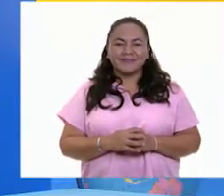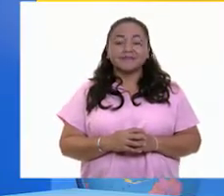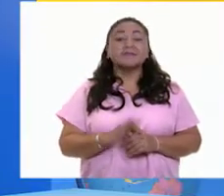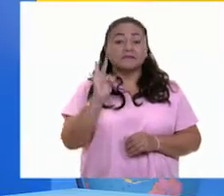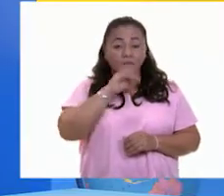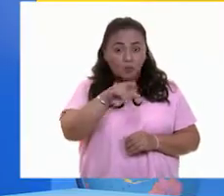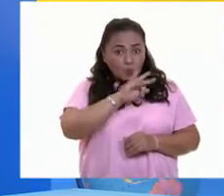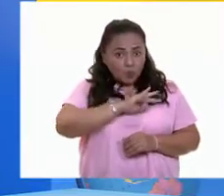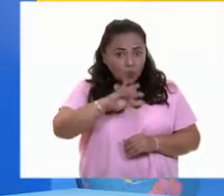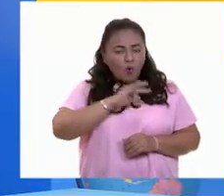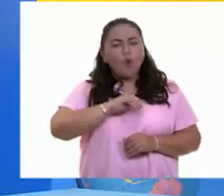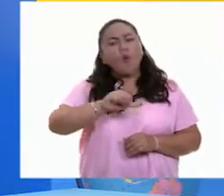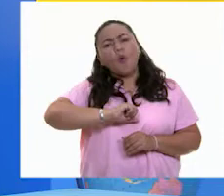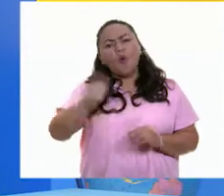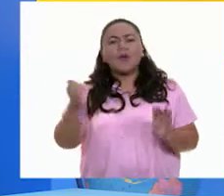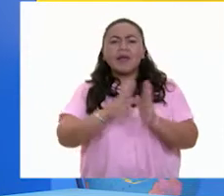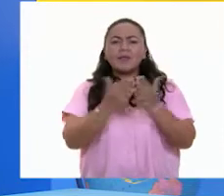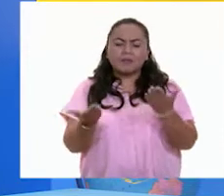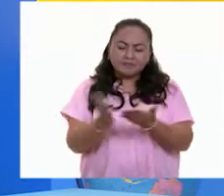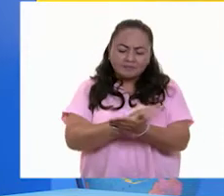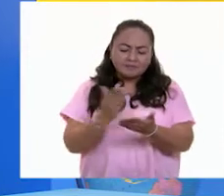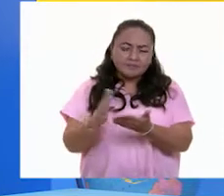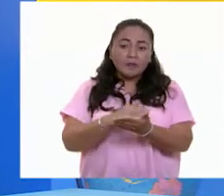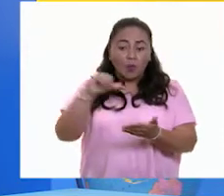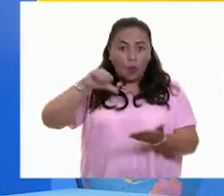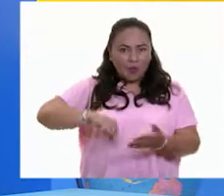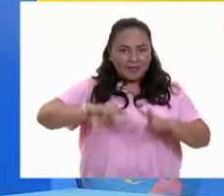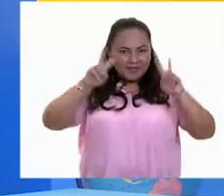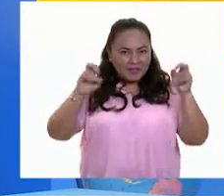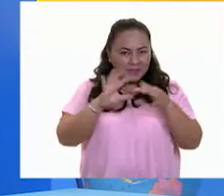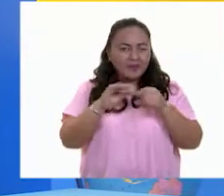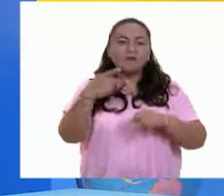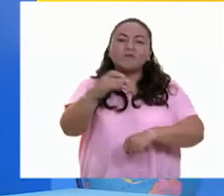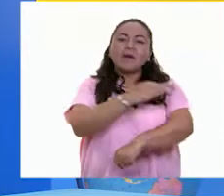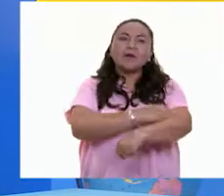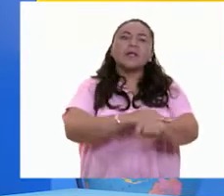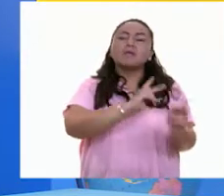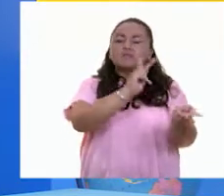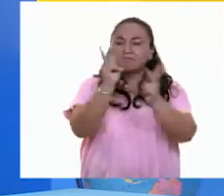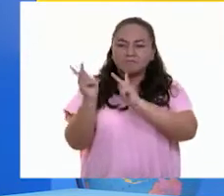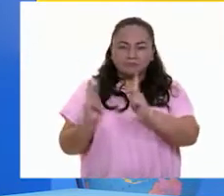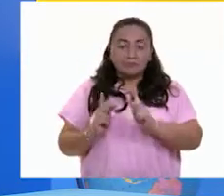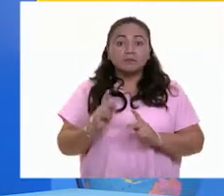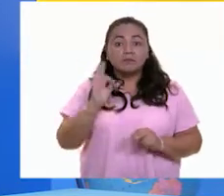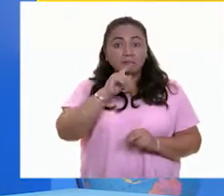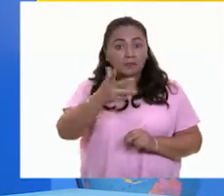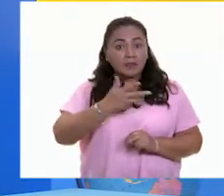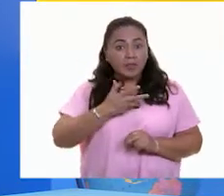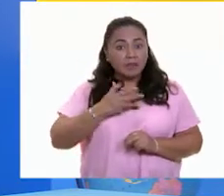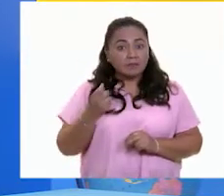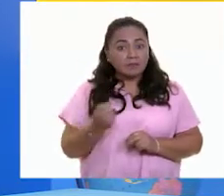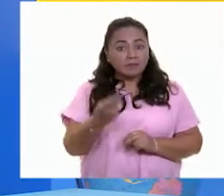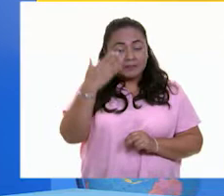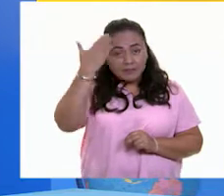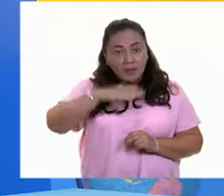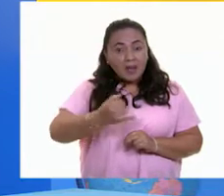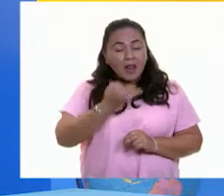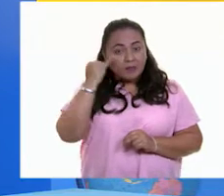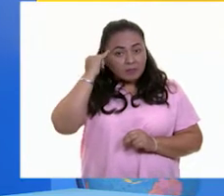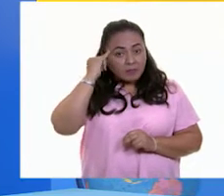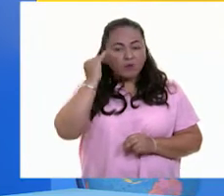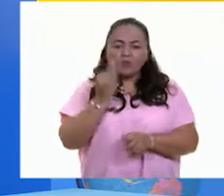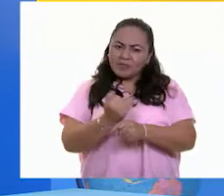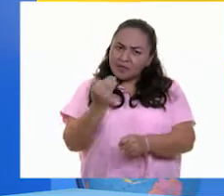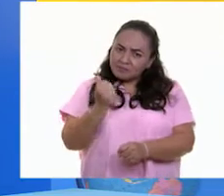Si te es posible, consulta otros libros y comenta el tema de hoy con tu familia. Si tienes la fortuna de hablar una lengua indígena, aprovecha este momento